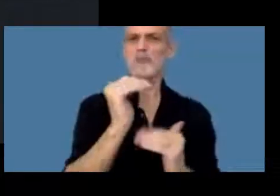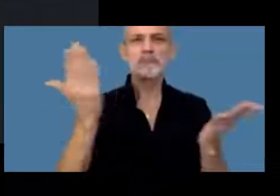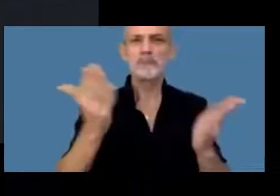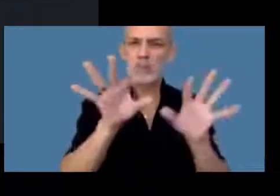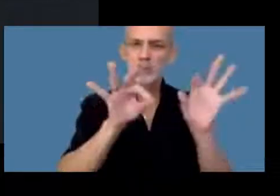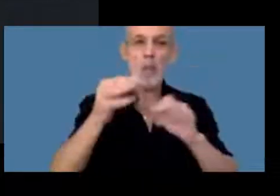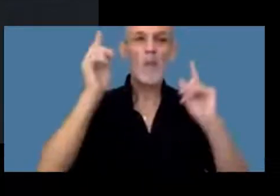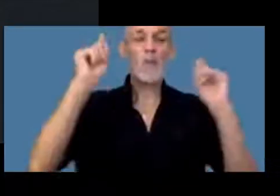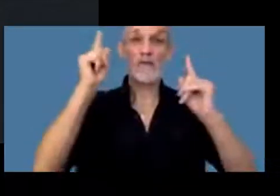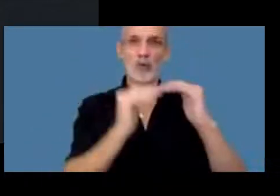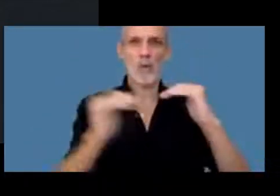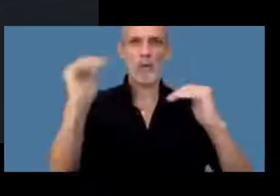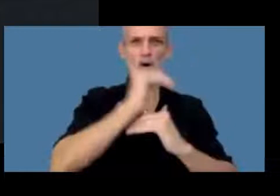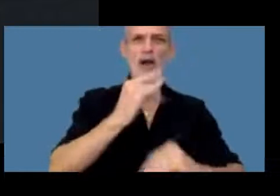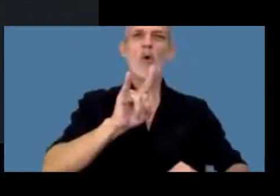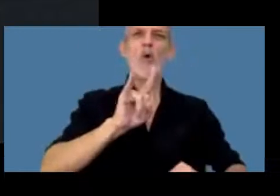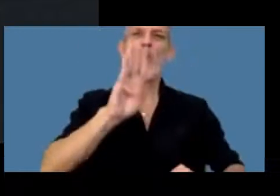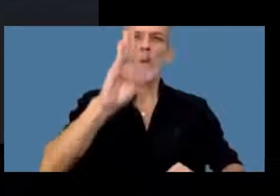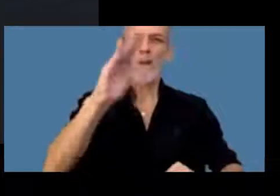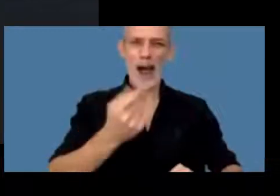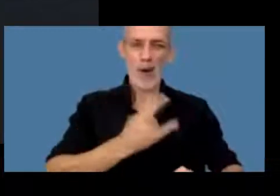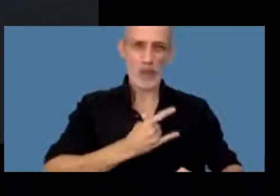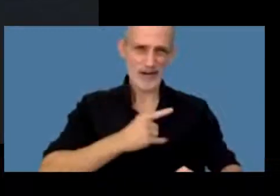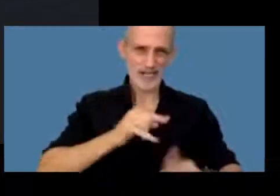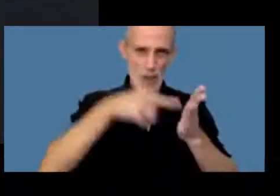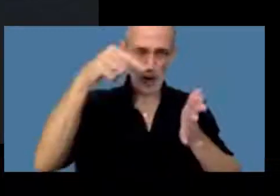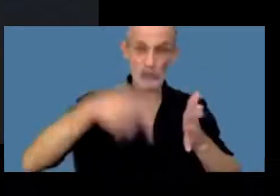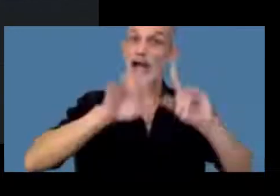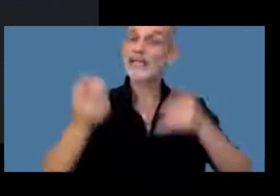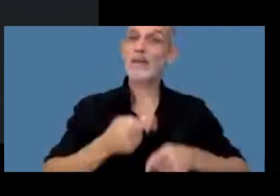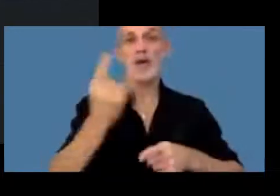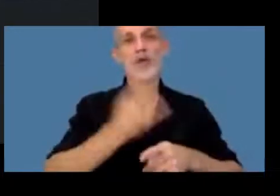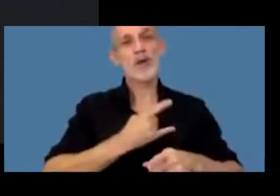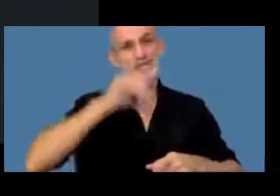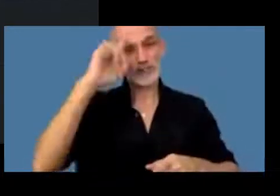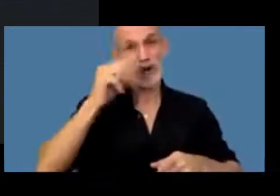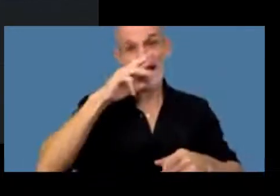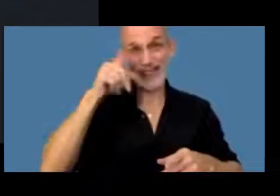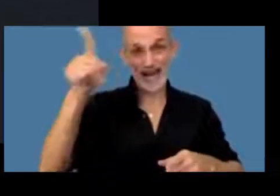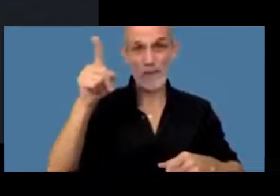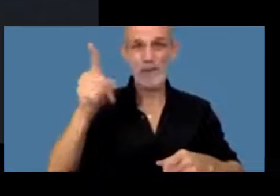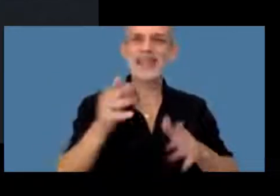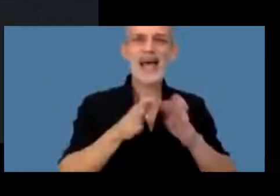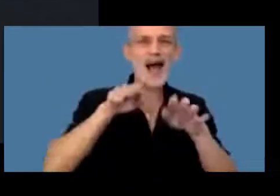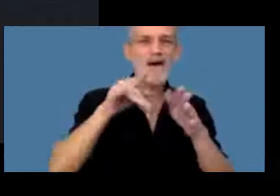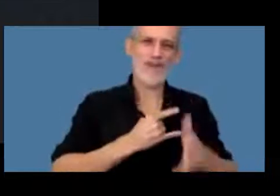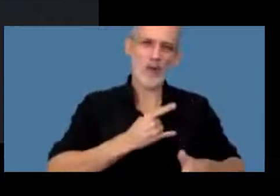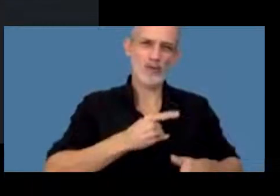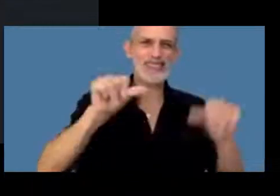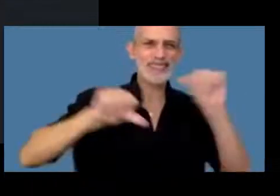de posgrado en la Universidad de Buenos Aires y en la Universidad Nacional de La Plata, Facultad de Ciencias Económicas,